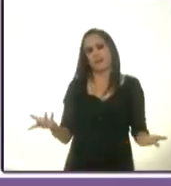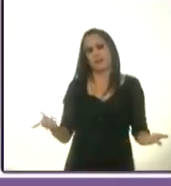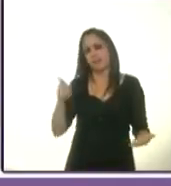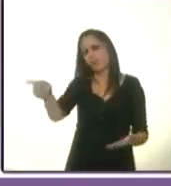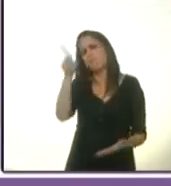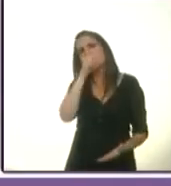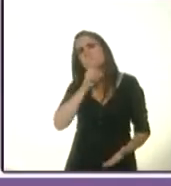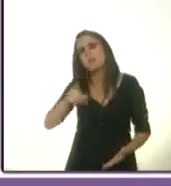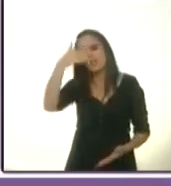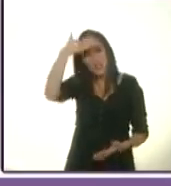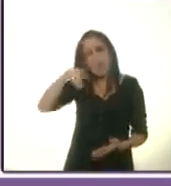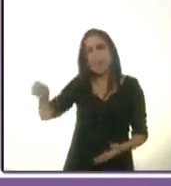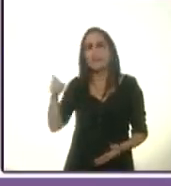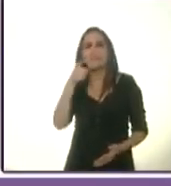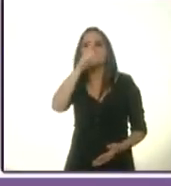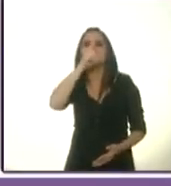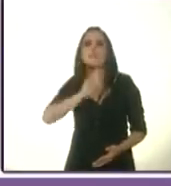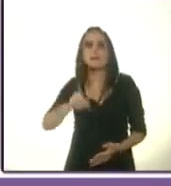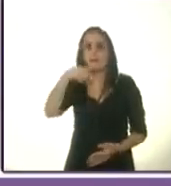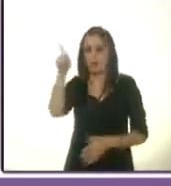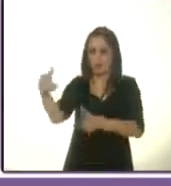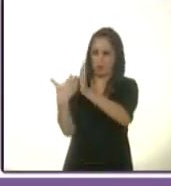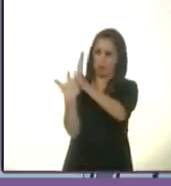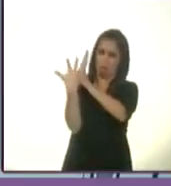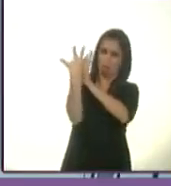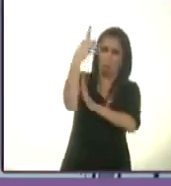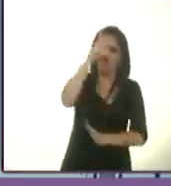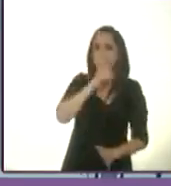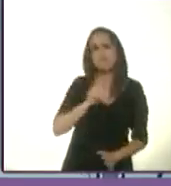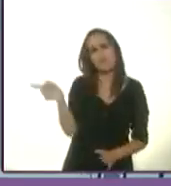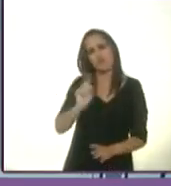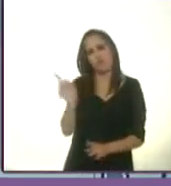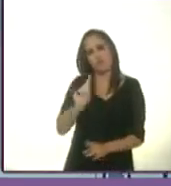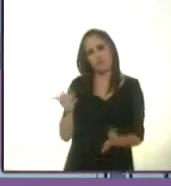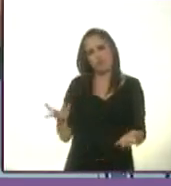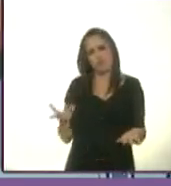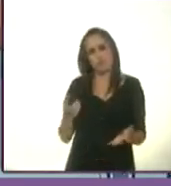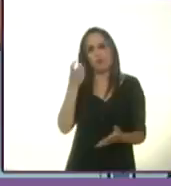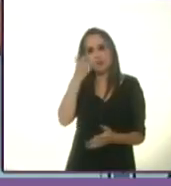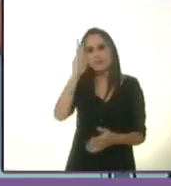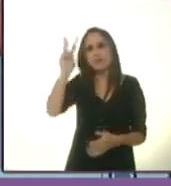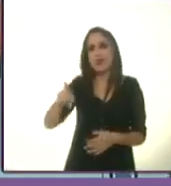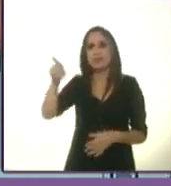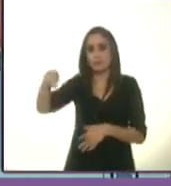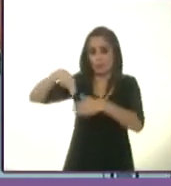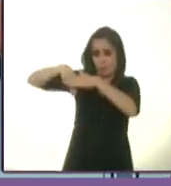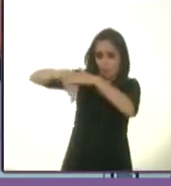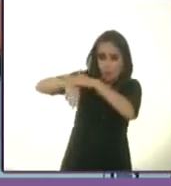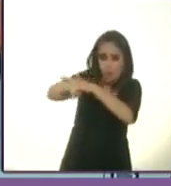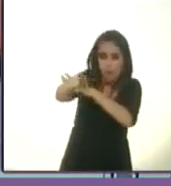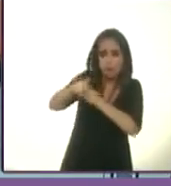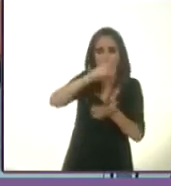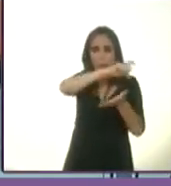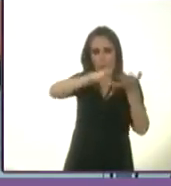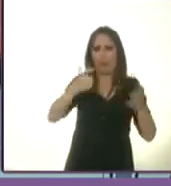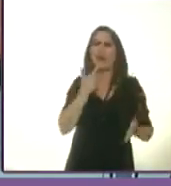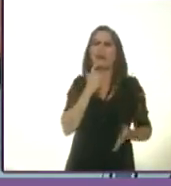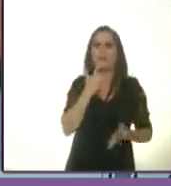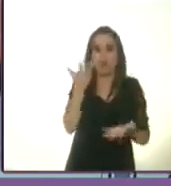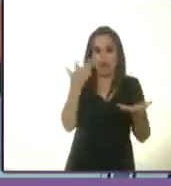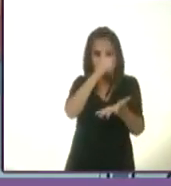sé que sabes mentir pero no te excedas y por el otro lado déjeme decirles los trenes que compro andrés manuel lópez obrador